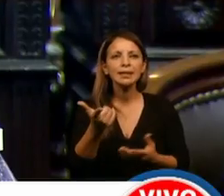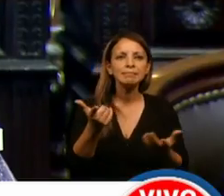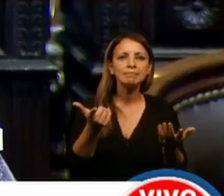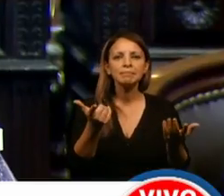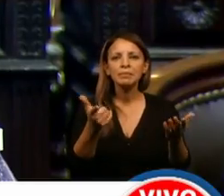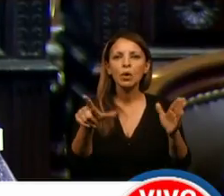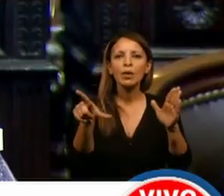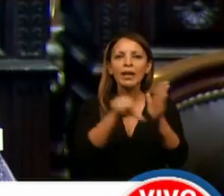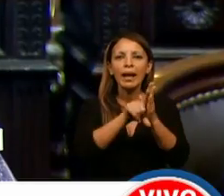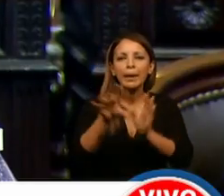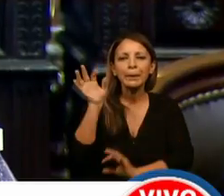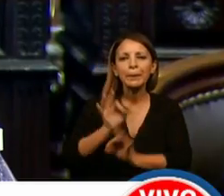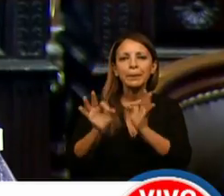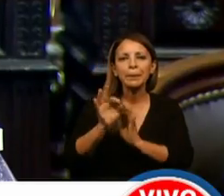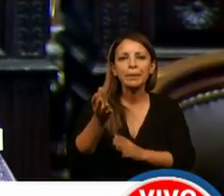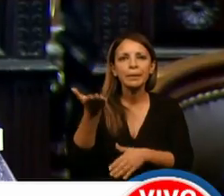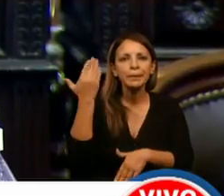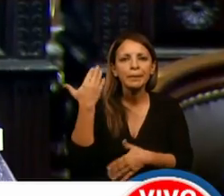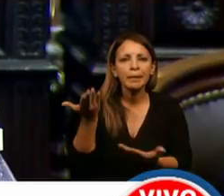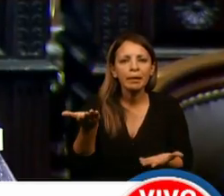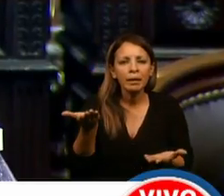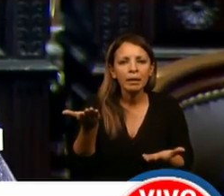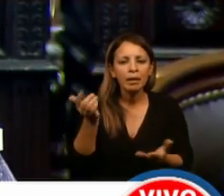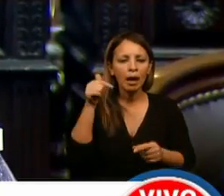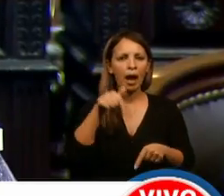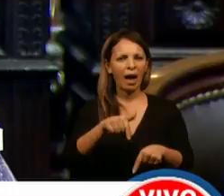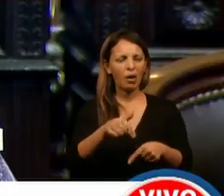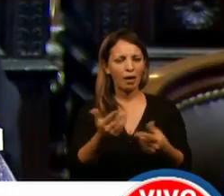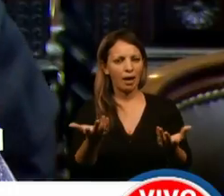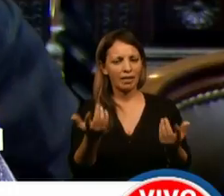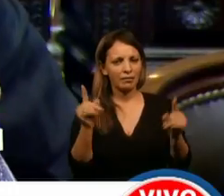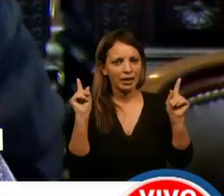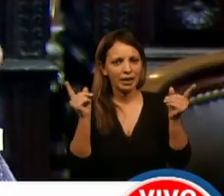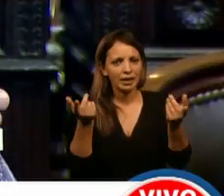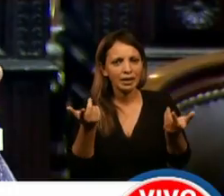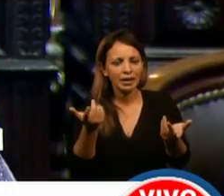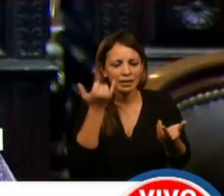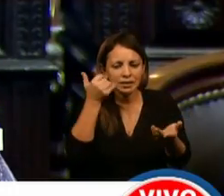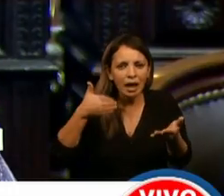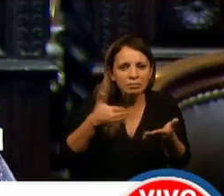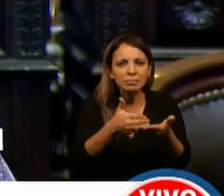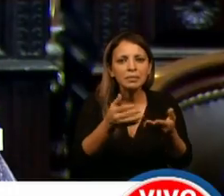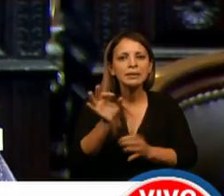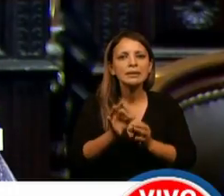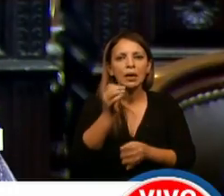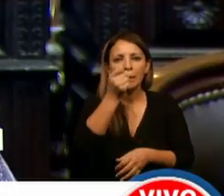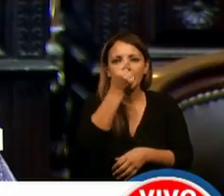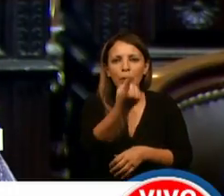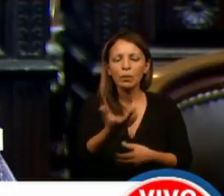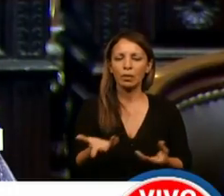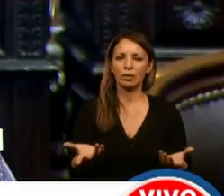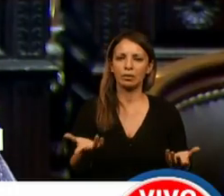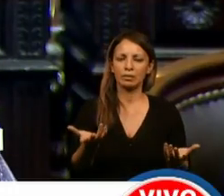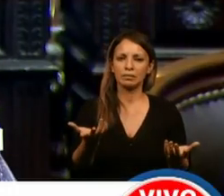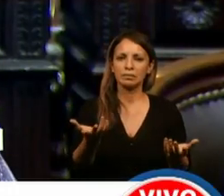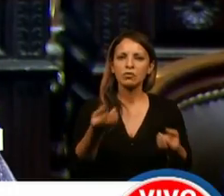del siglo 20 cuando estamos casi con el cuarto del siglo 21 cómo es posible